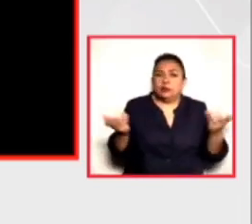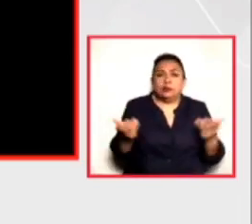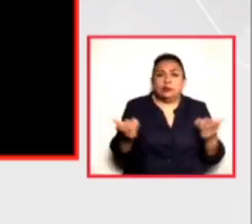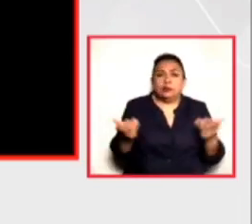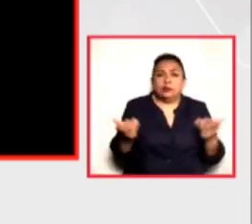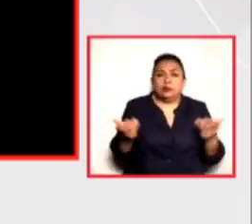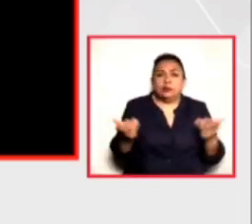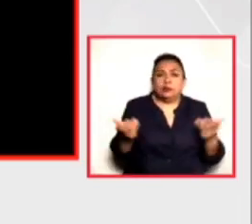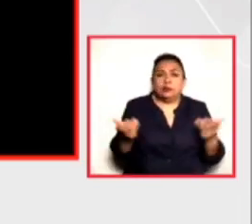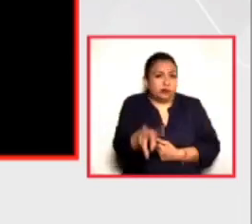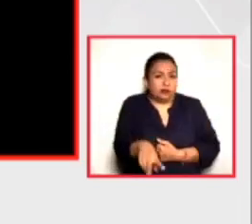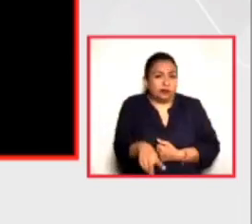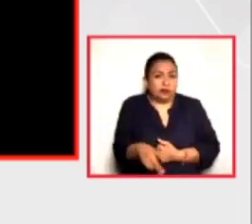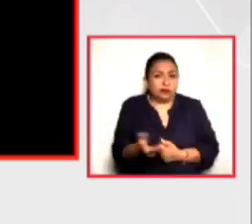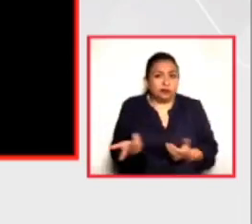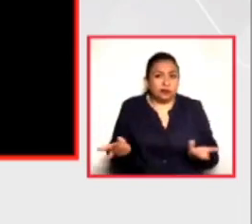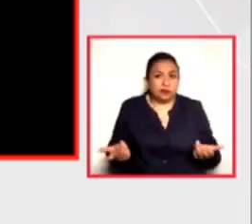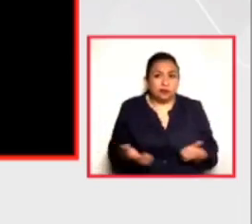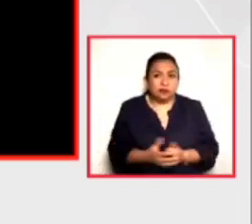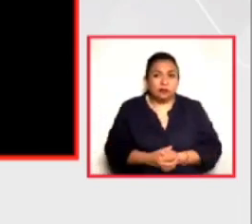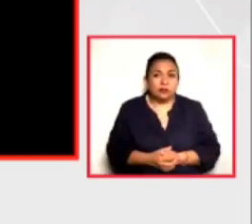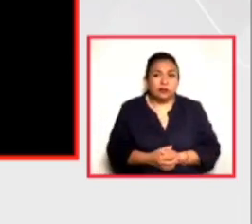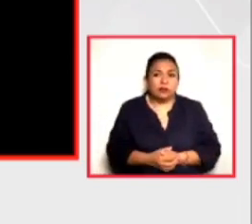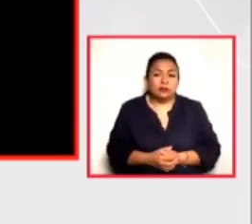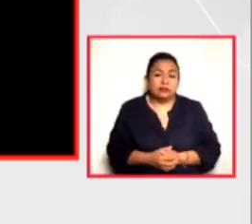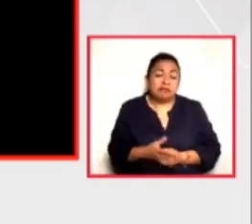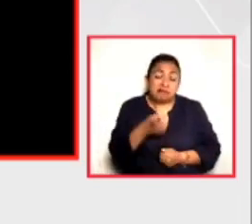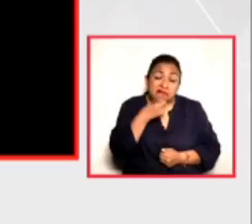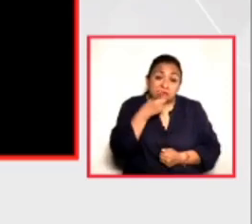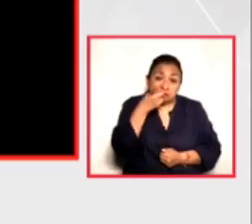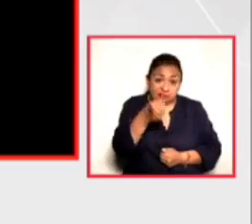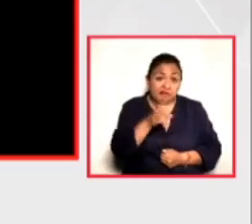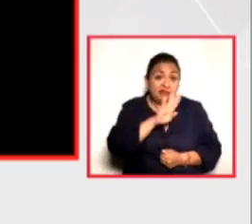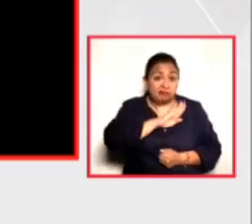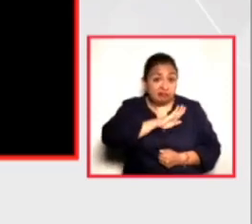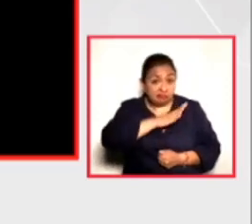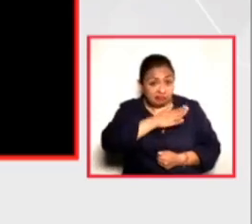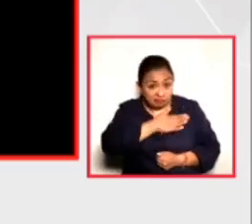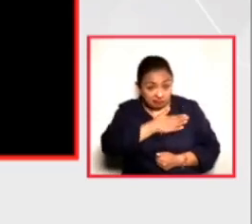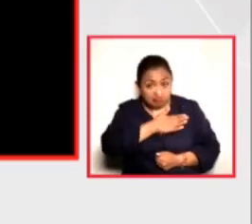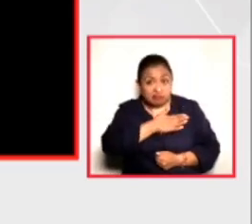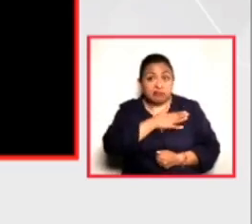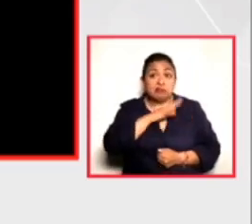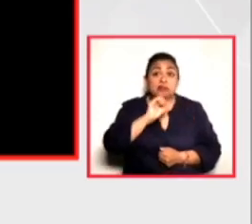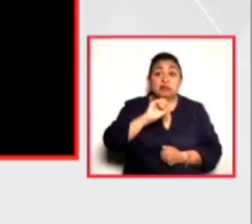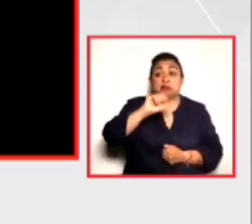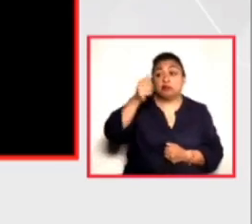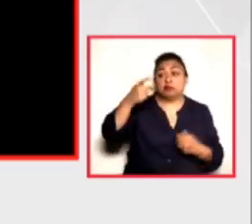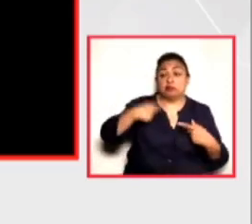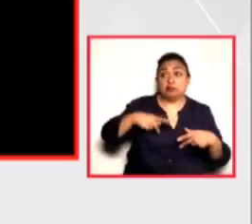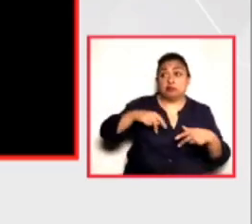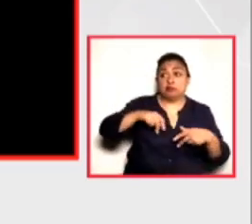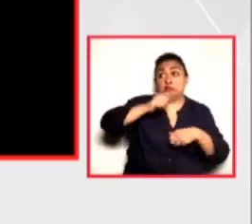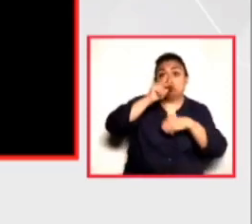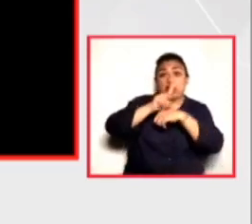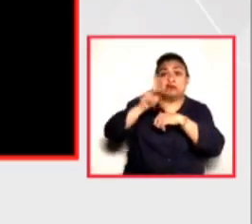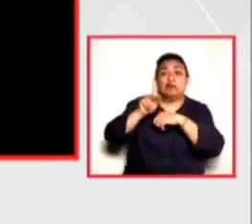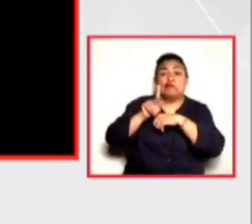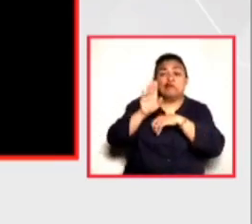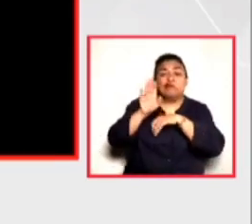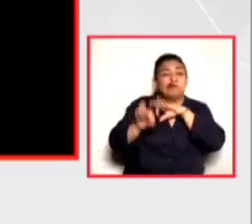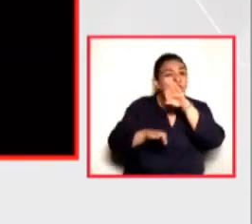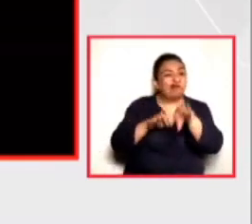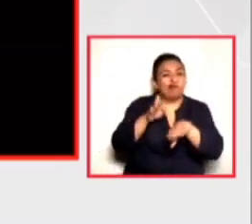realmente el, vamos a decir, el español o el extranjero les ha tratado bastante mal,